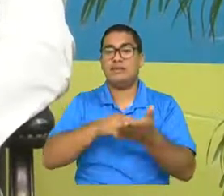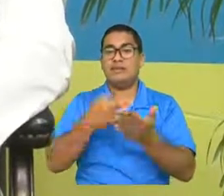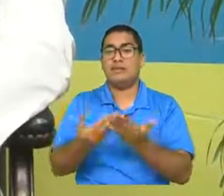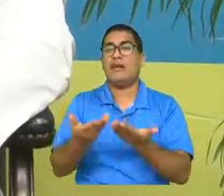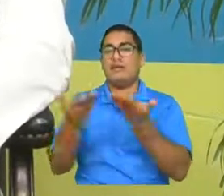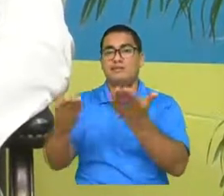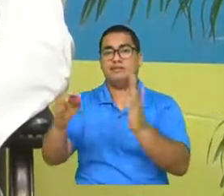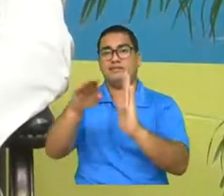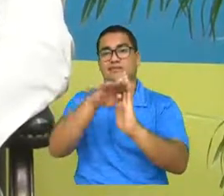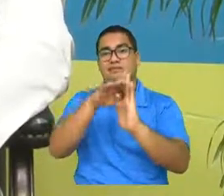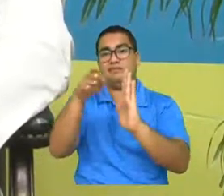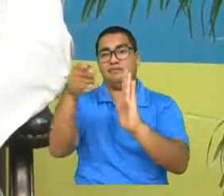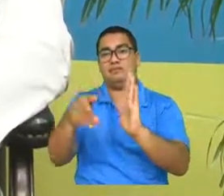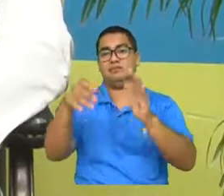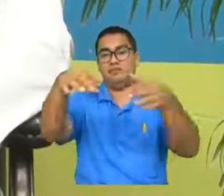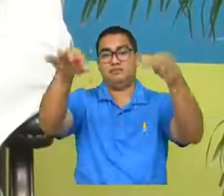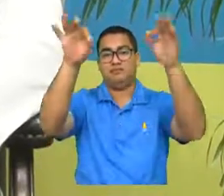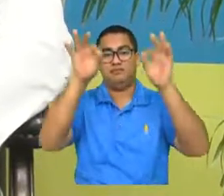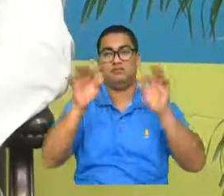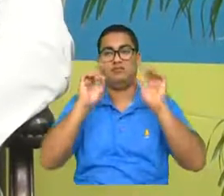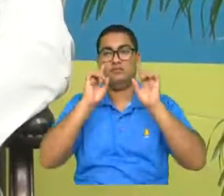de prevención. Ok.